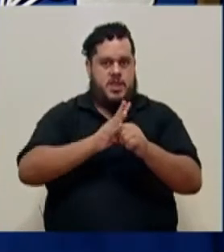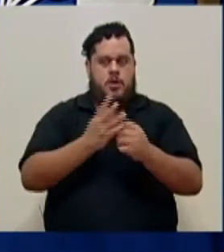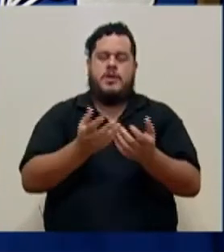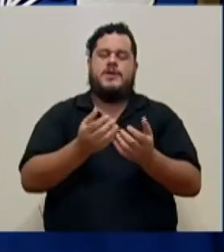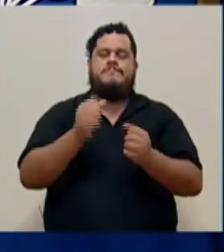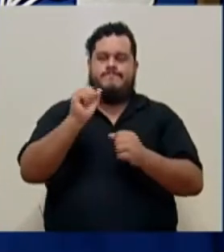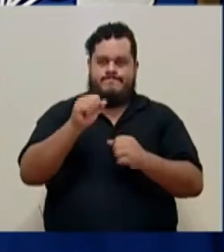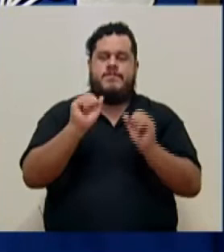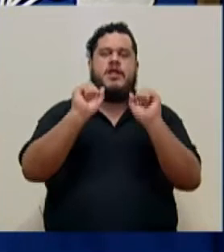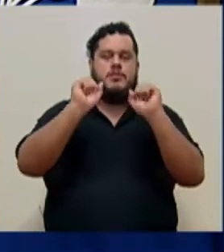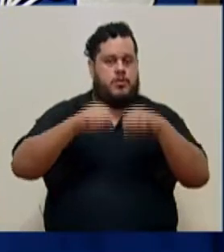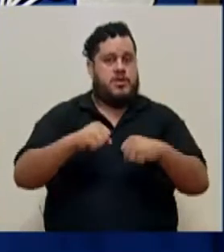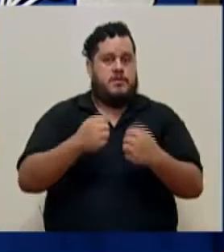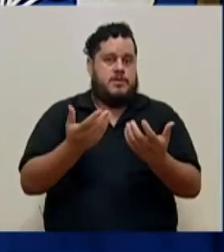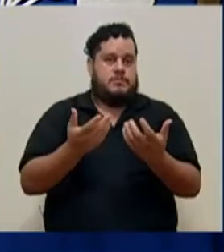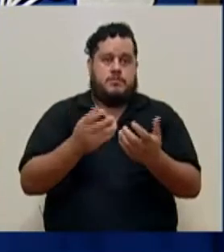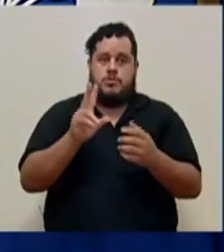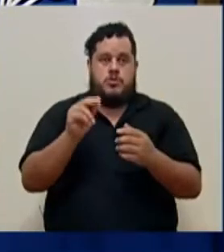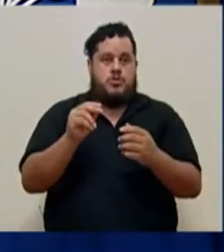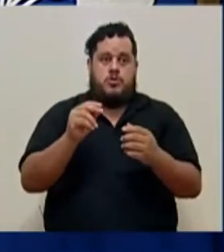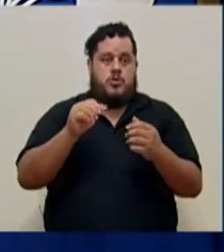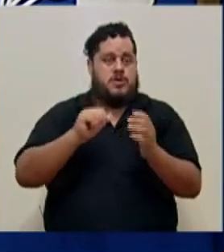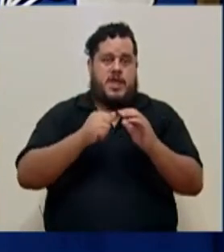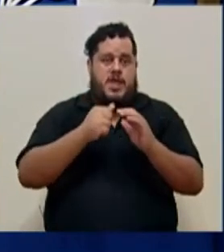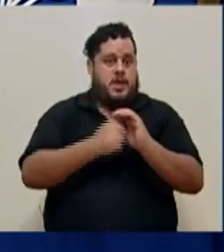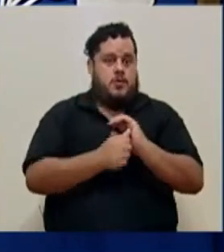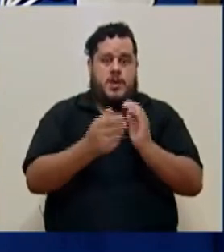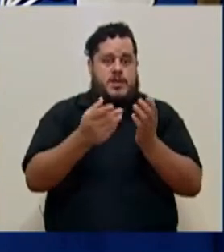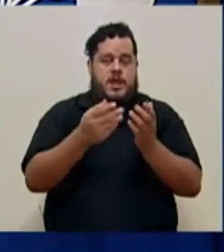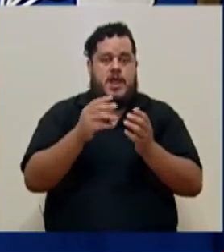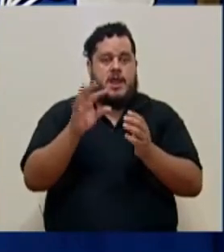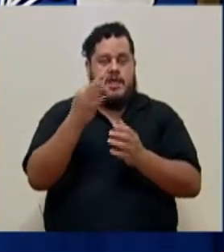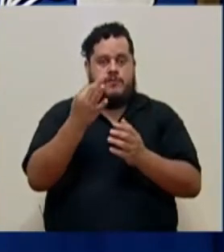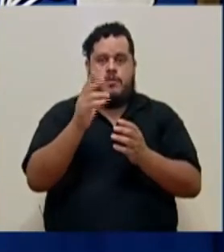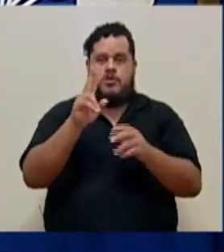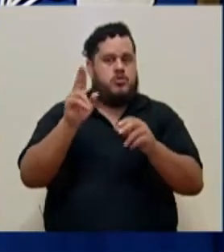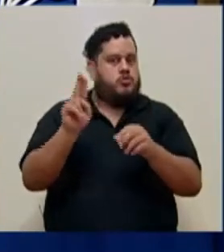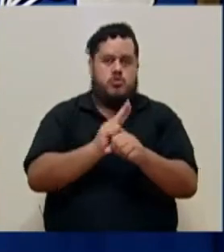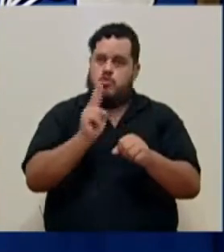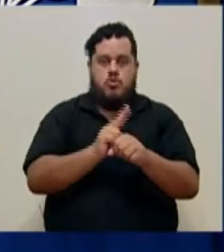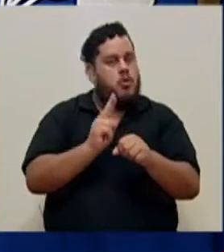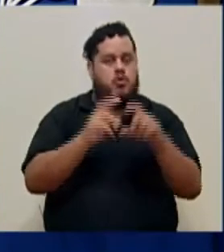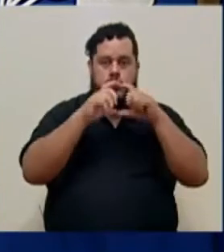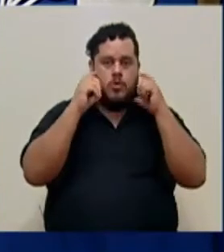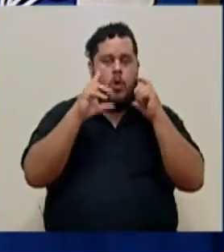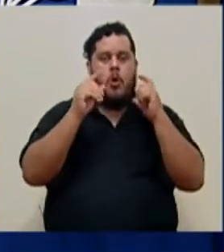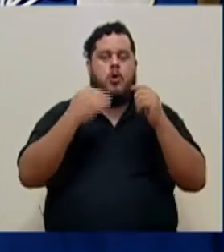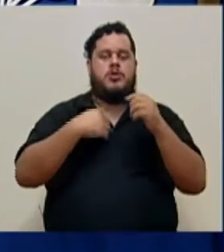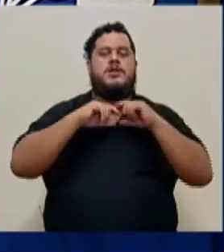las medidas, en donde, como indicaba Daisy, se les olvidó, ¿verdad?, que estábamos en pandemia y no usaron cubrebocas o se lo tenían en el